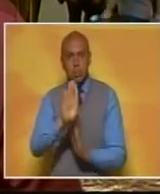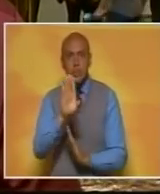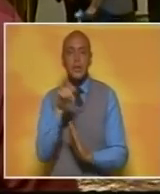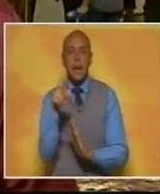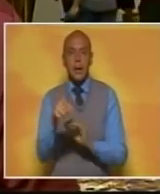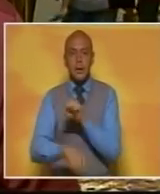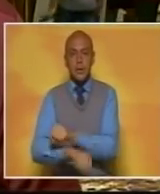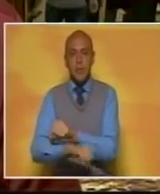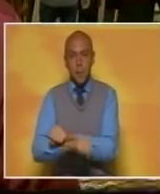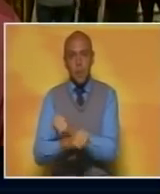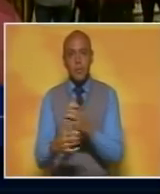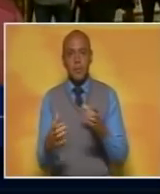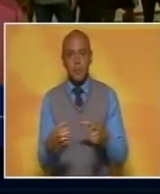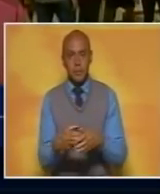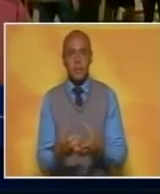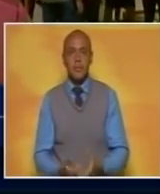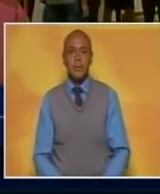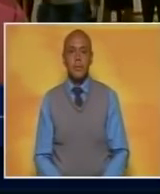equipo.